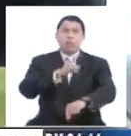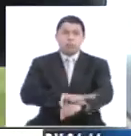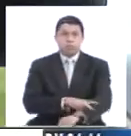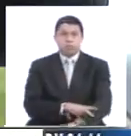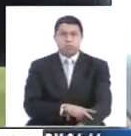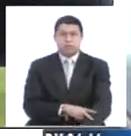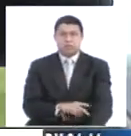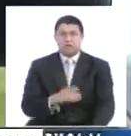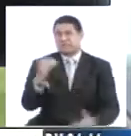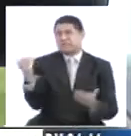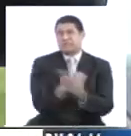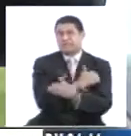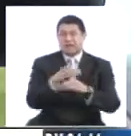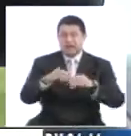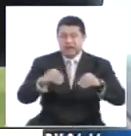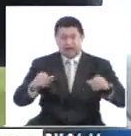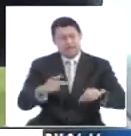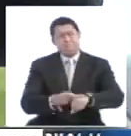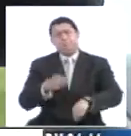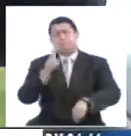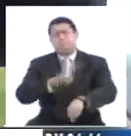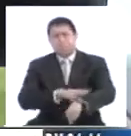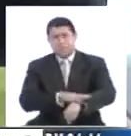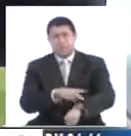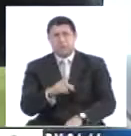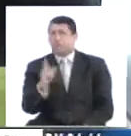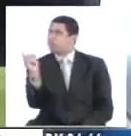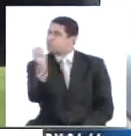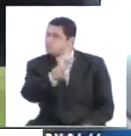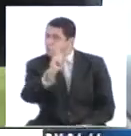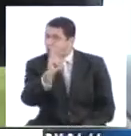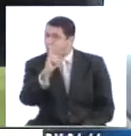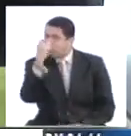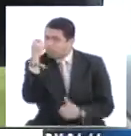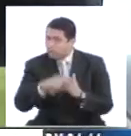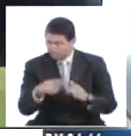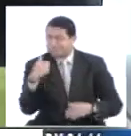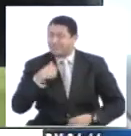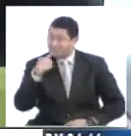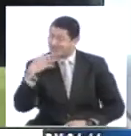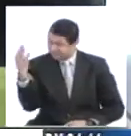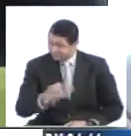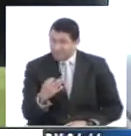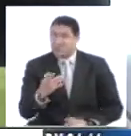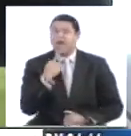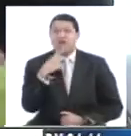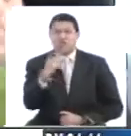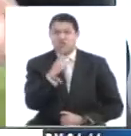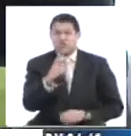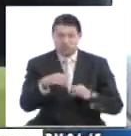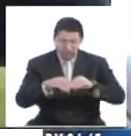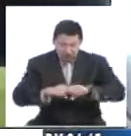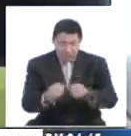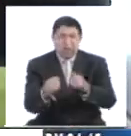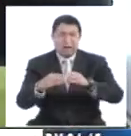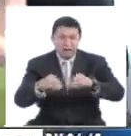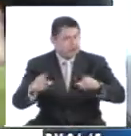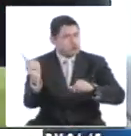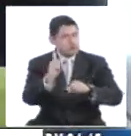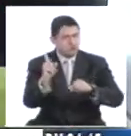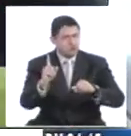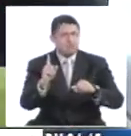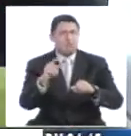eliminar los carbohidratos lo peor que puede hacer una persona no lo haga en mi caso no lo haga porque van a caer dentro de un círculo vicioso muy